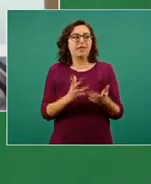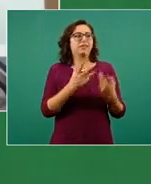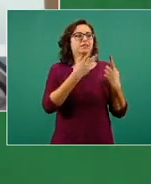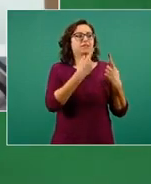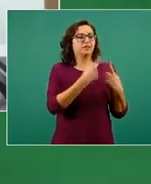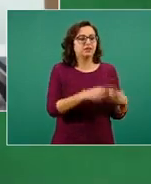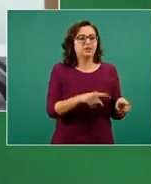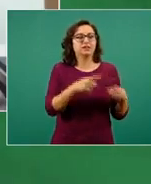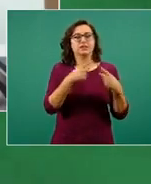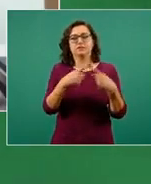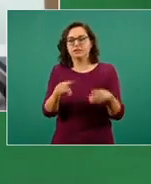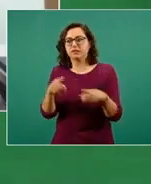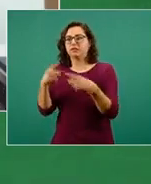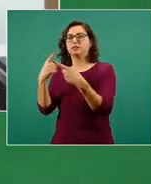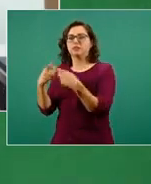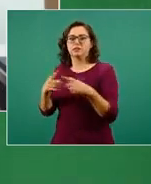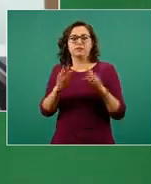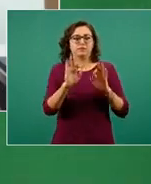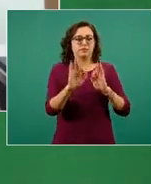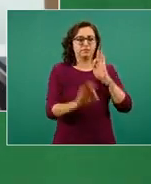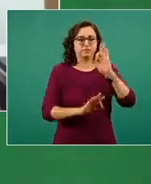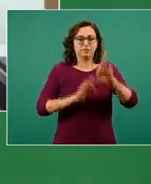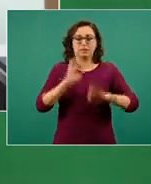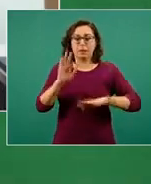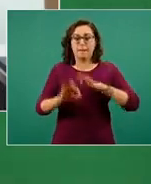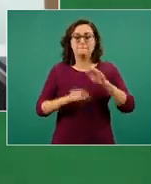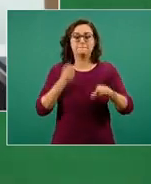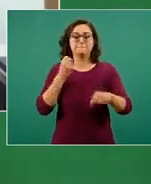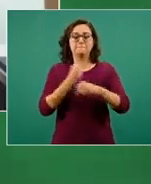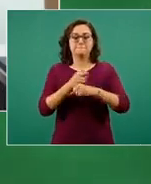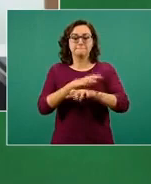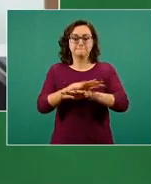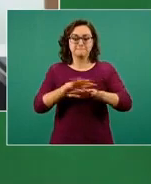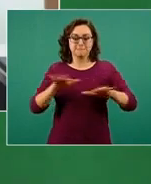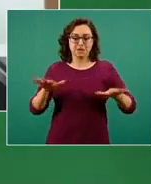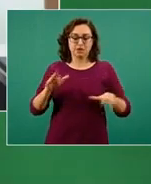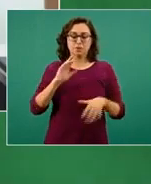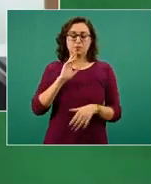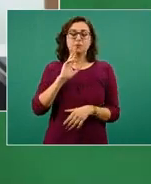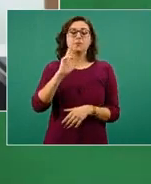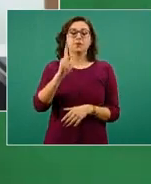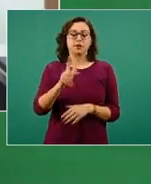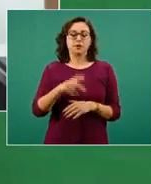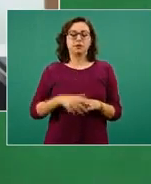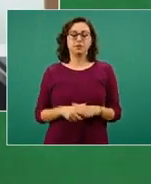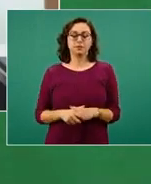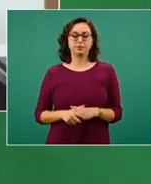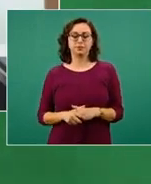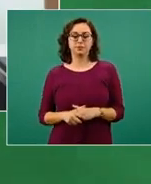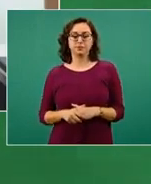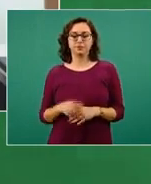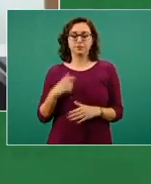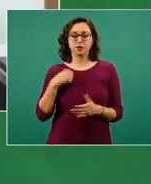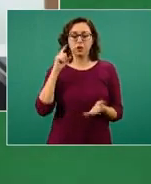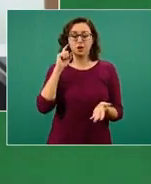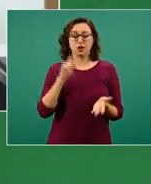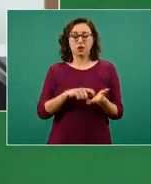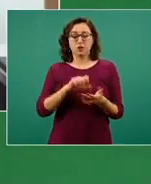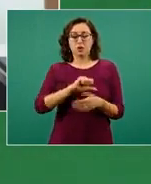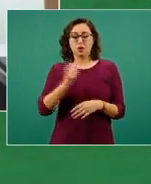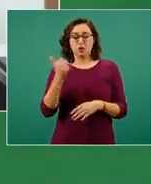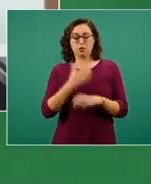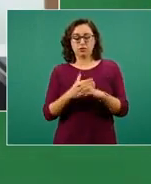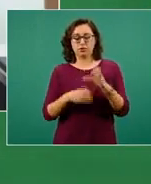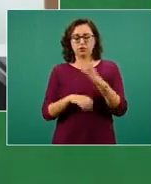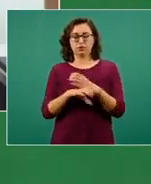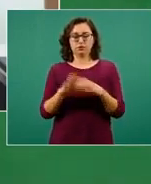no difiera y que pueda ser más de impacto en el tratamiento de los pacientes. Y creo que otra de las cosas bien importantes que se hizo